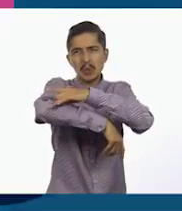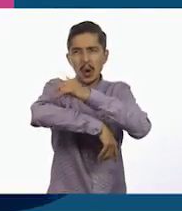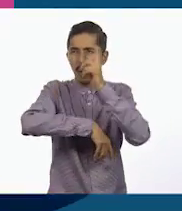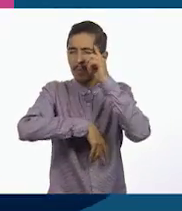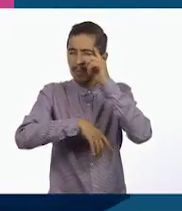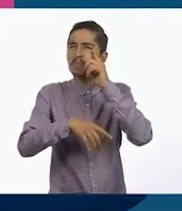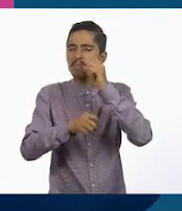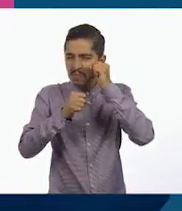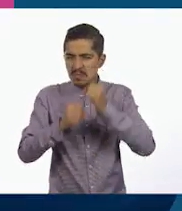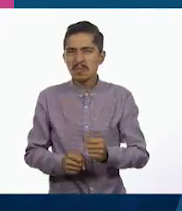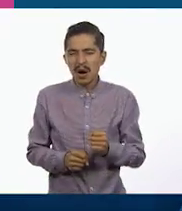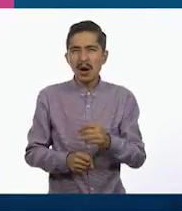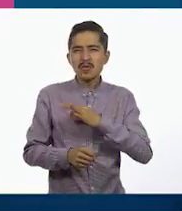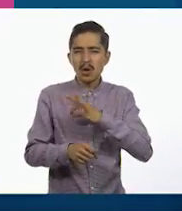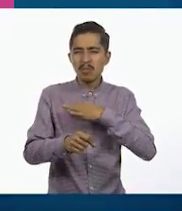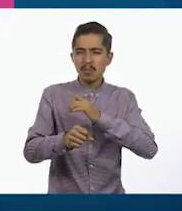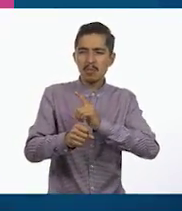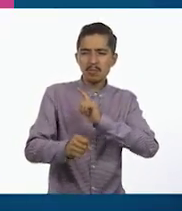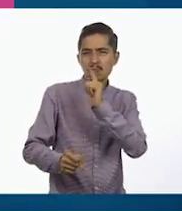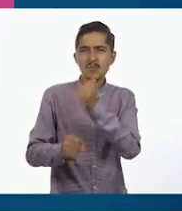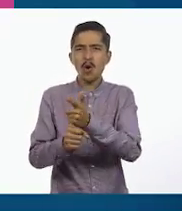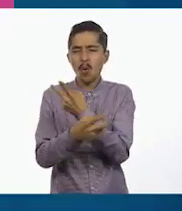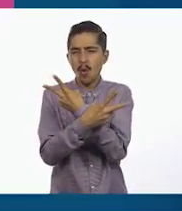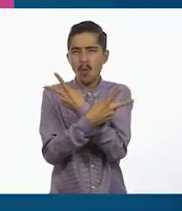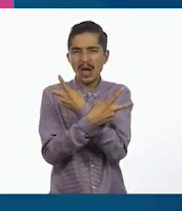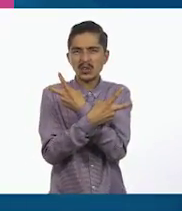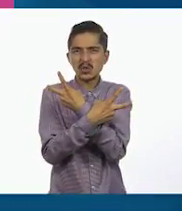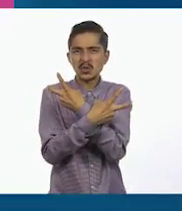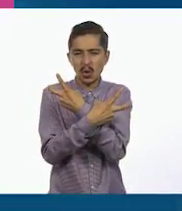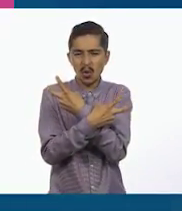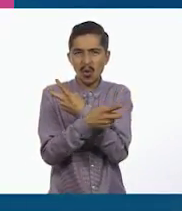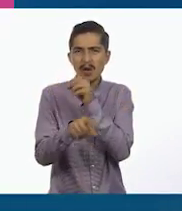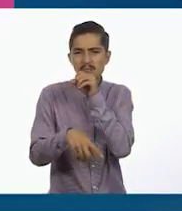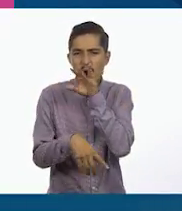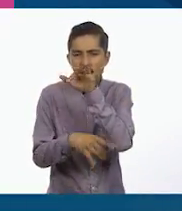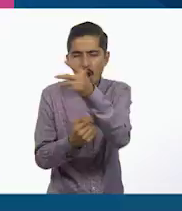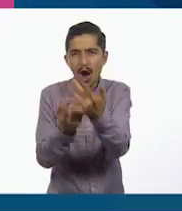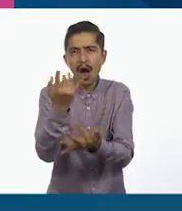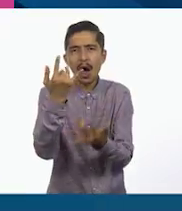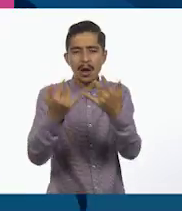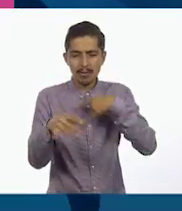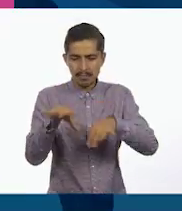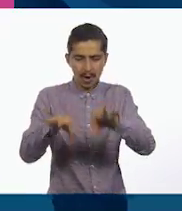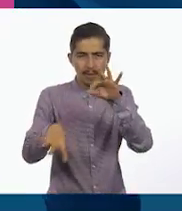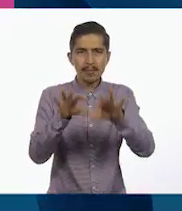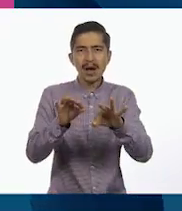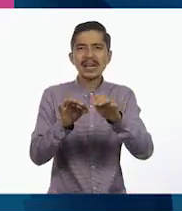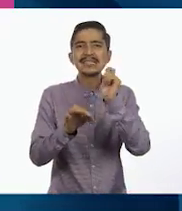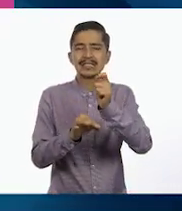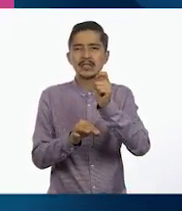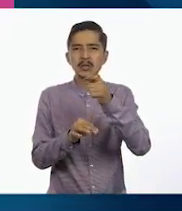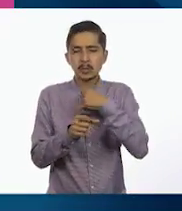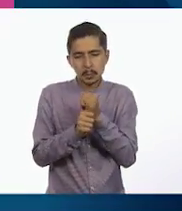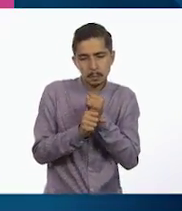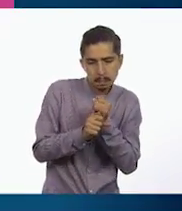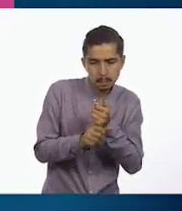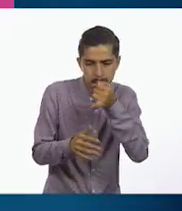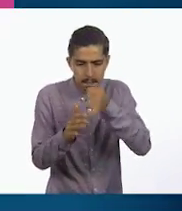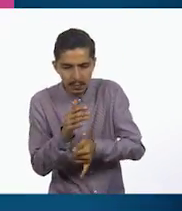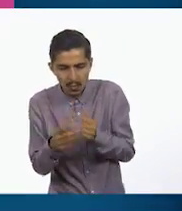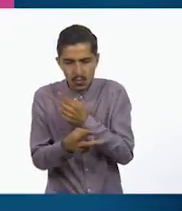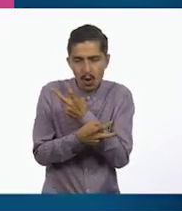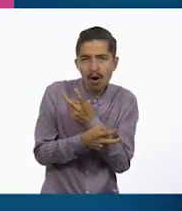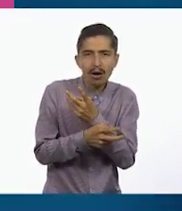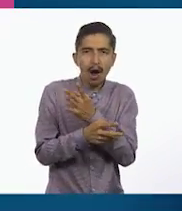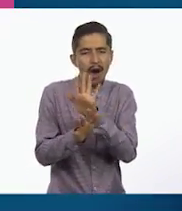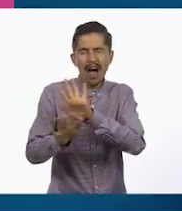Algún día yo voy a poder encontrar un esqueleto de dragón para sumar a mi colección de paleontólogo. Ay, no,